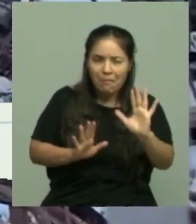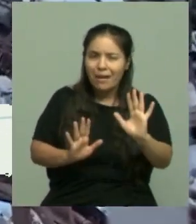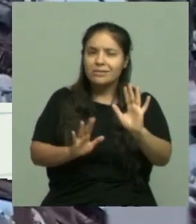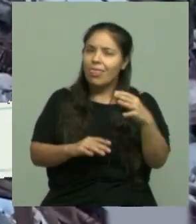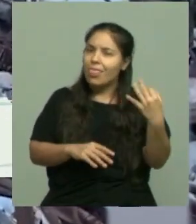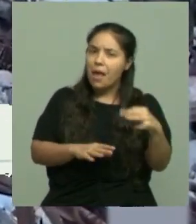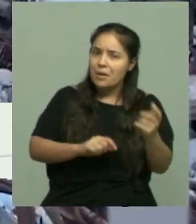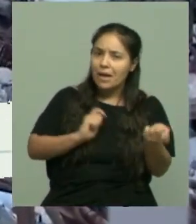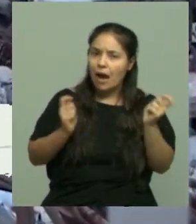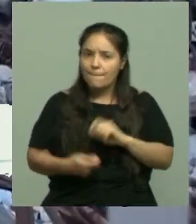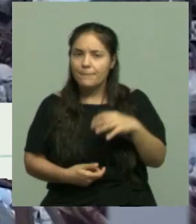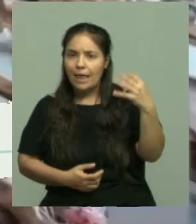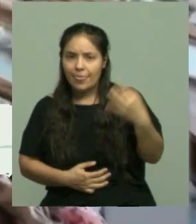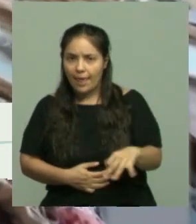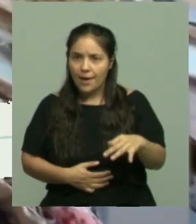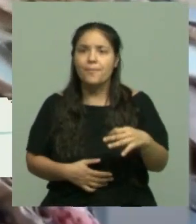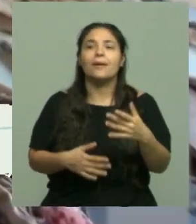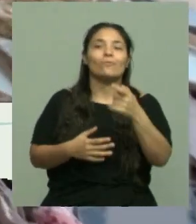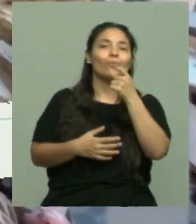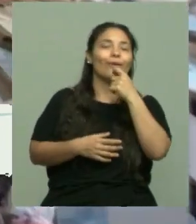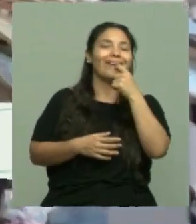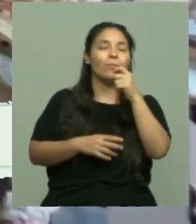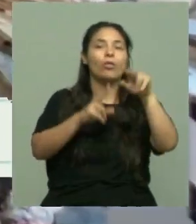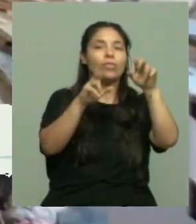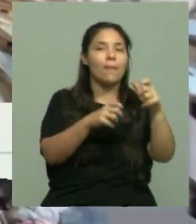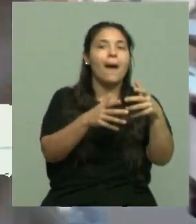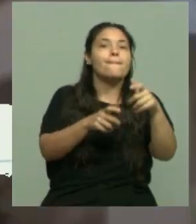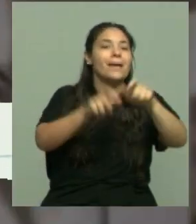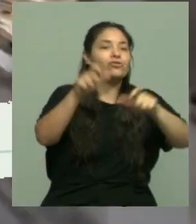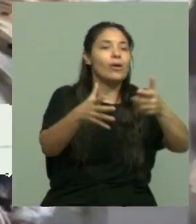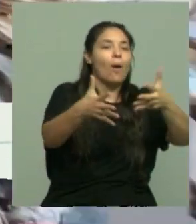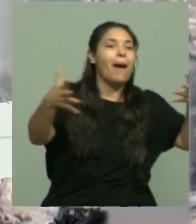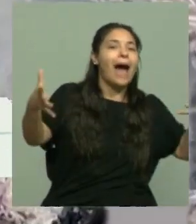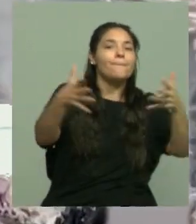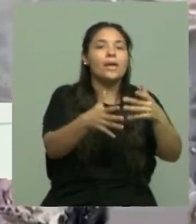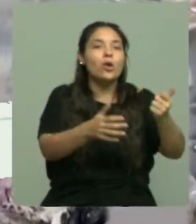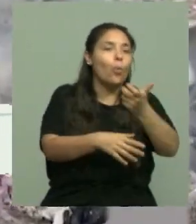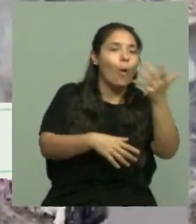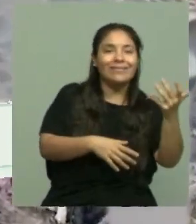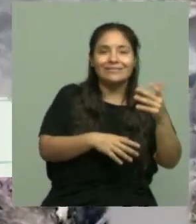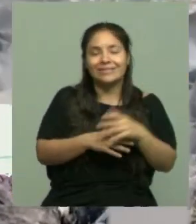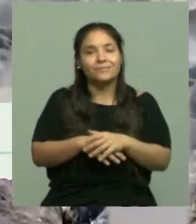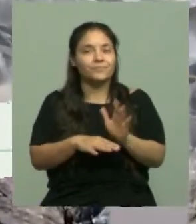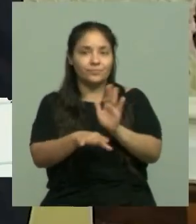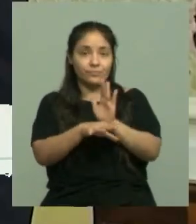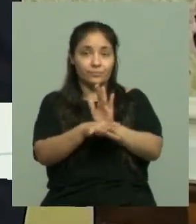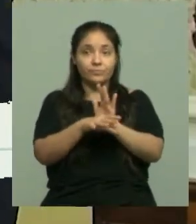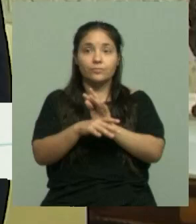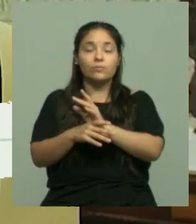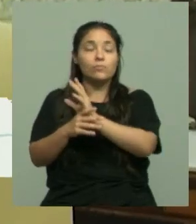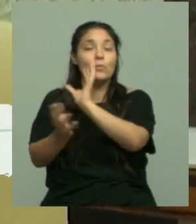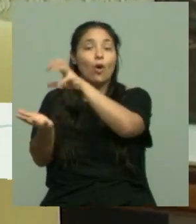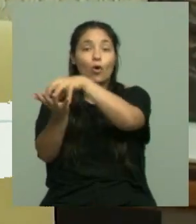Pentágono justamente no es el que debe definir si hay que hablar sobre densidades demográficas o no. Creo que es ahí los organismos tienen que